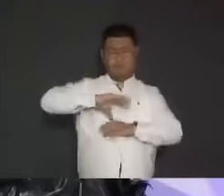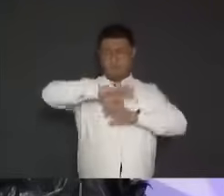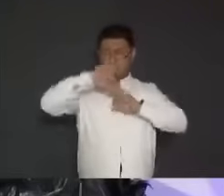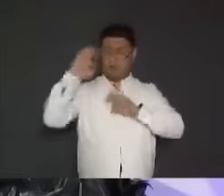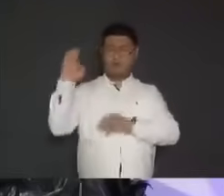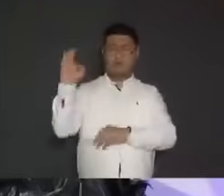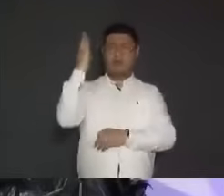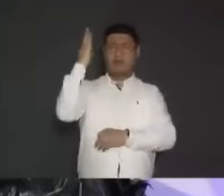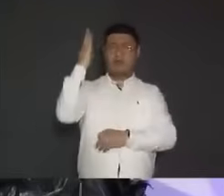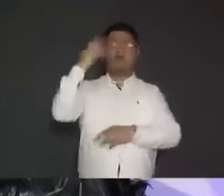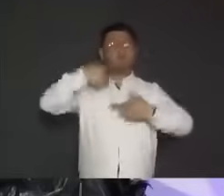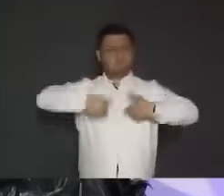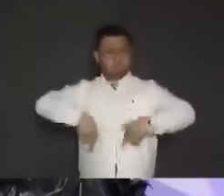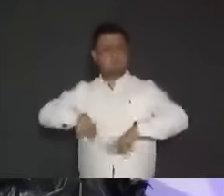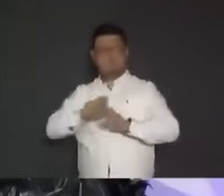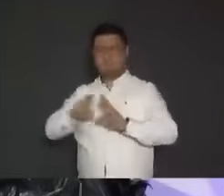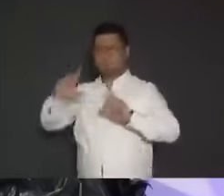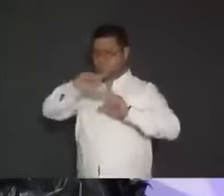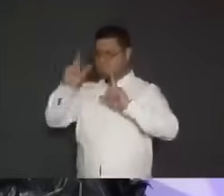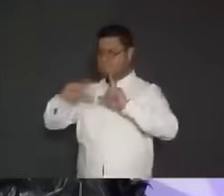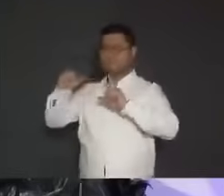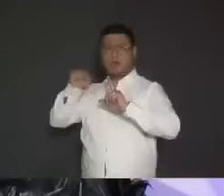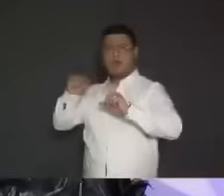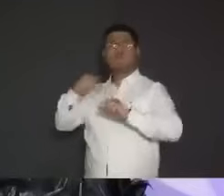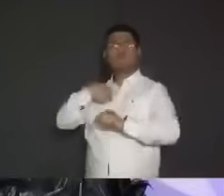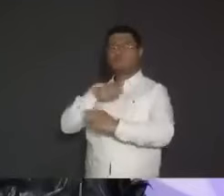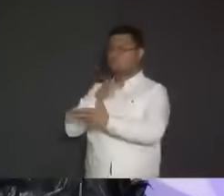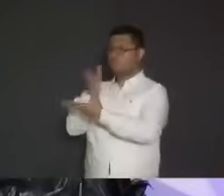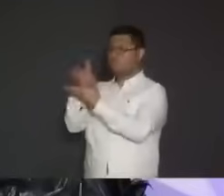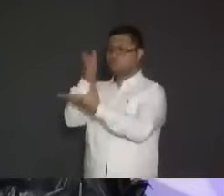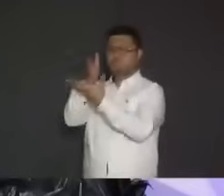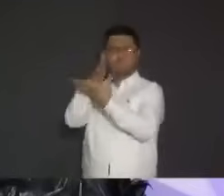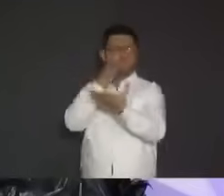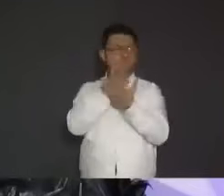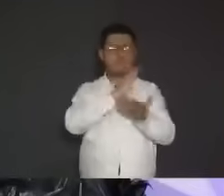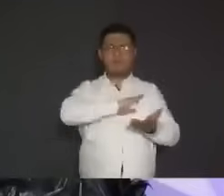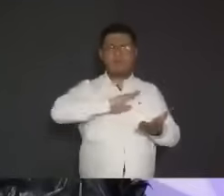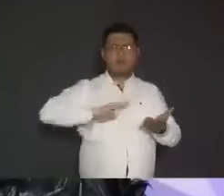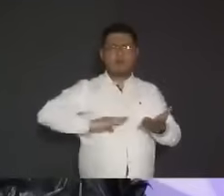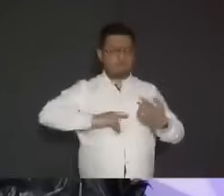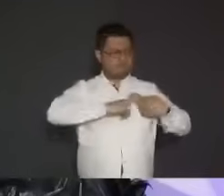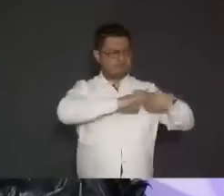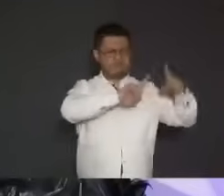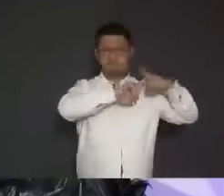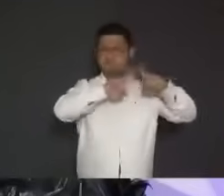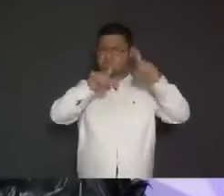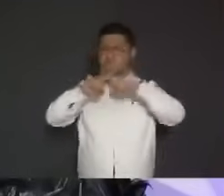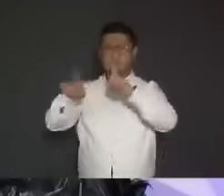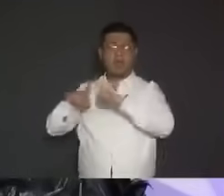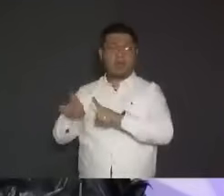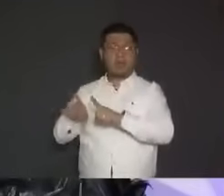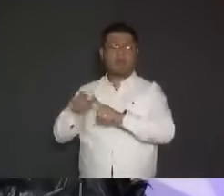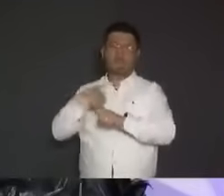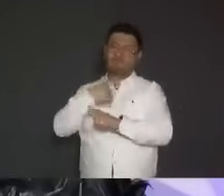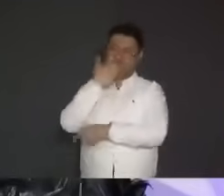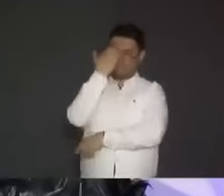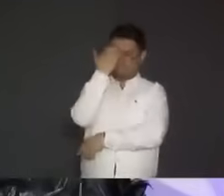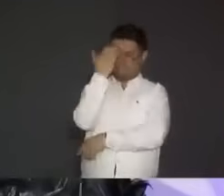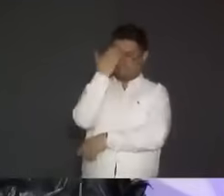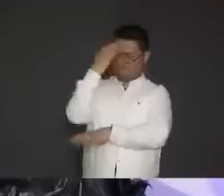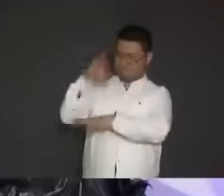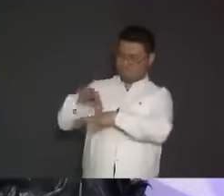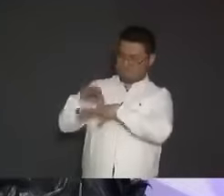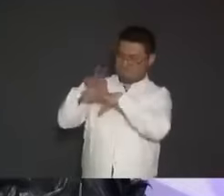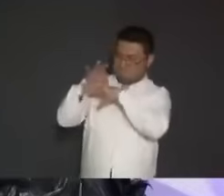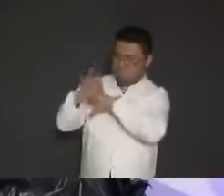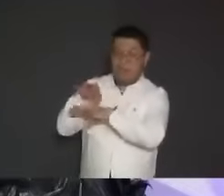presidente, tuve la oportunidad de visitar colonias de Mérida y todos los municipios de Yucatán. Conozco las necesidades de